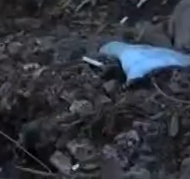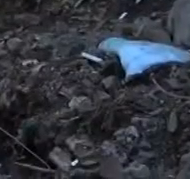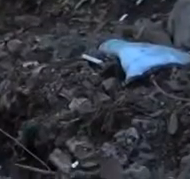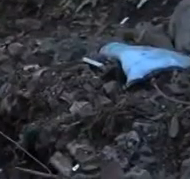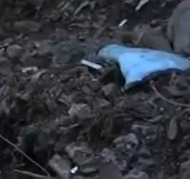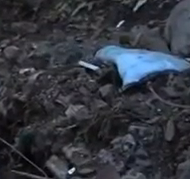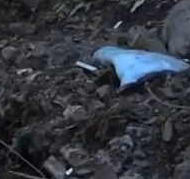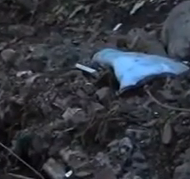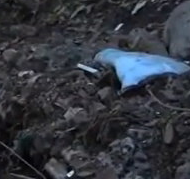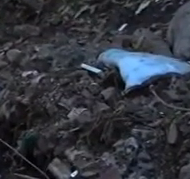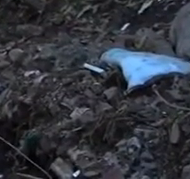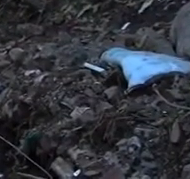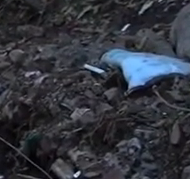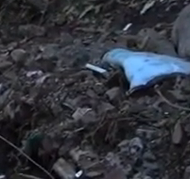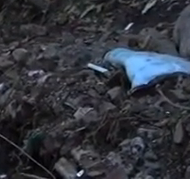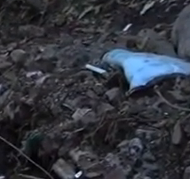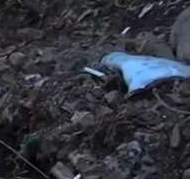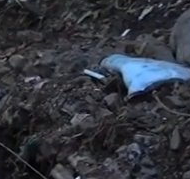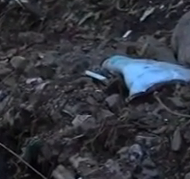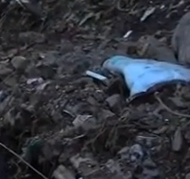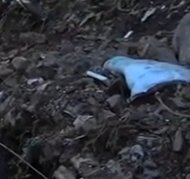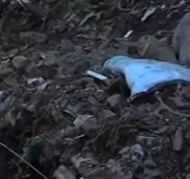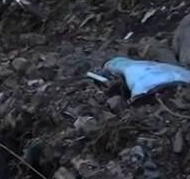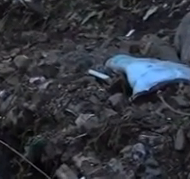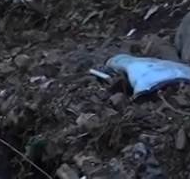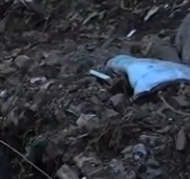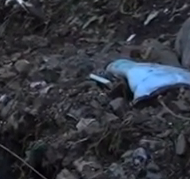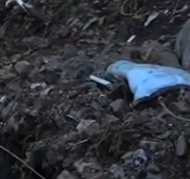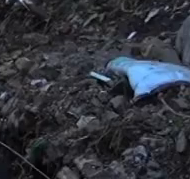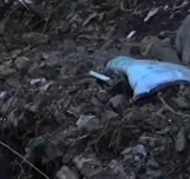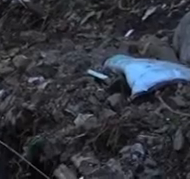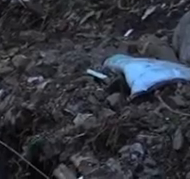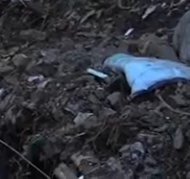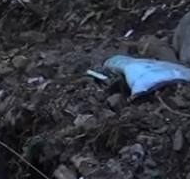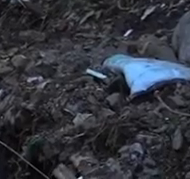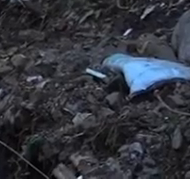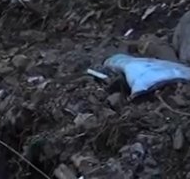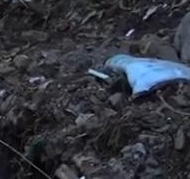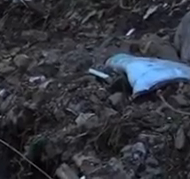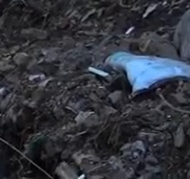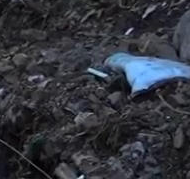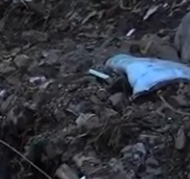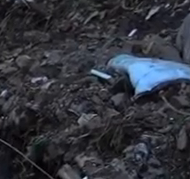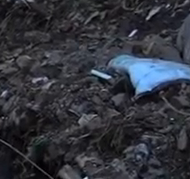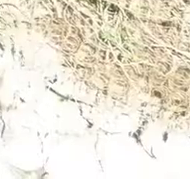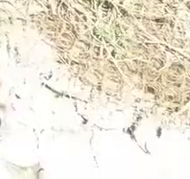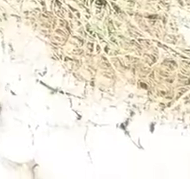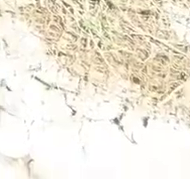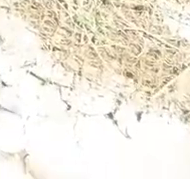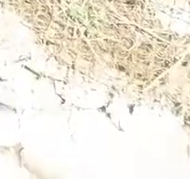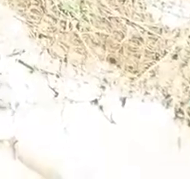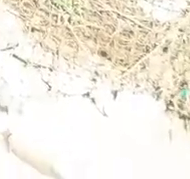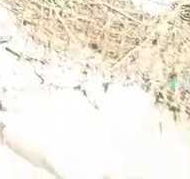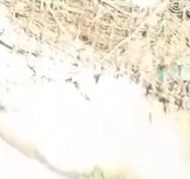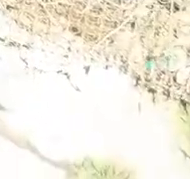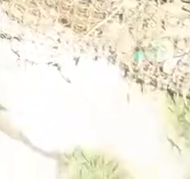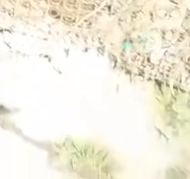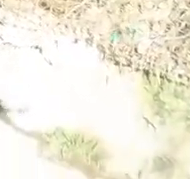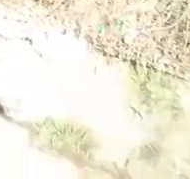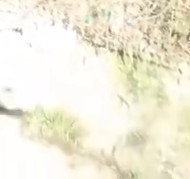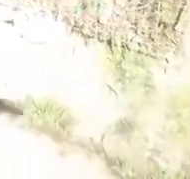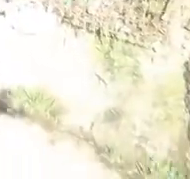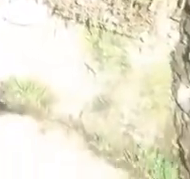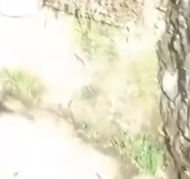se incorporó rápidamente el sistema de aguas al trabajo junto con la alcaldía y se desarrolló pues